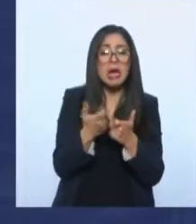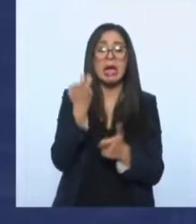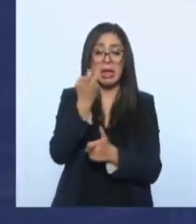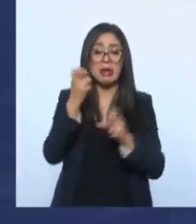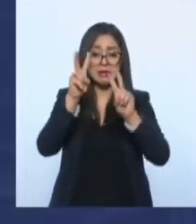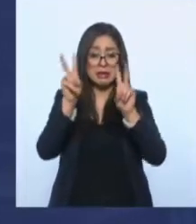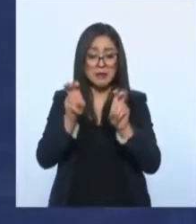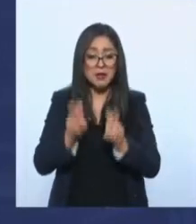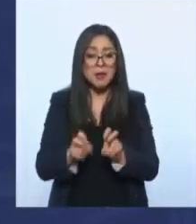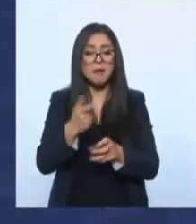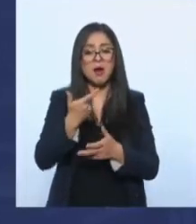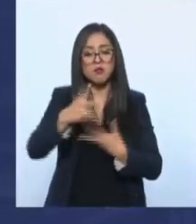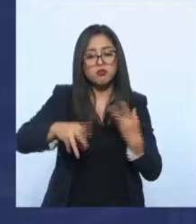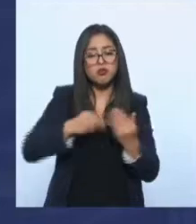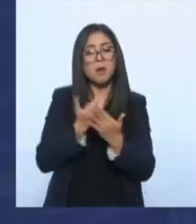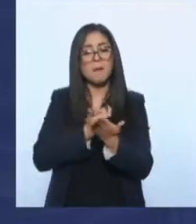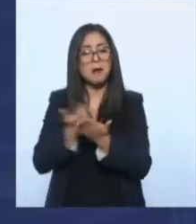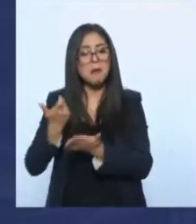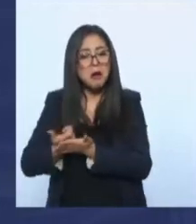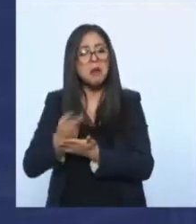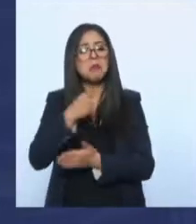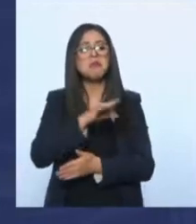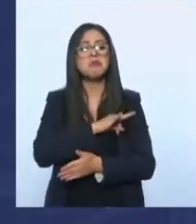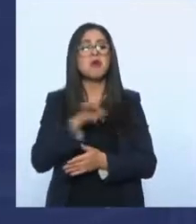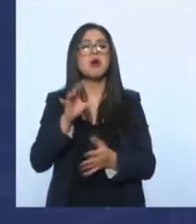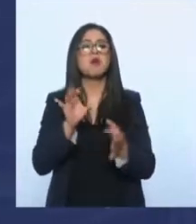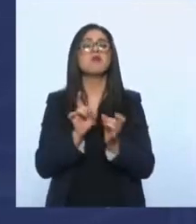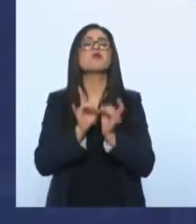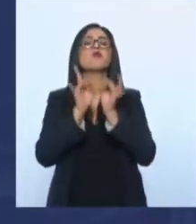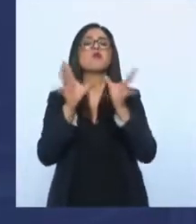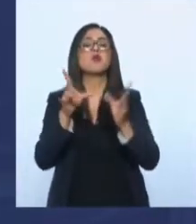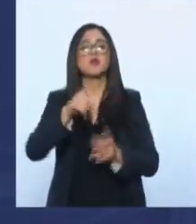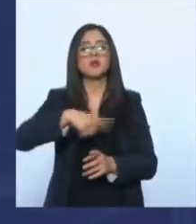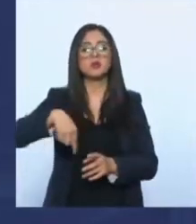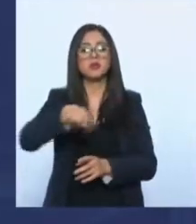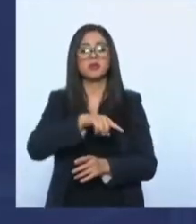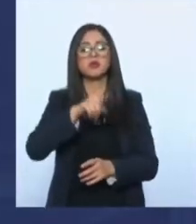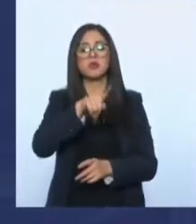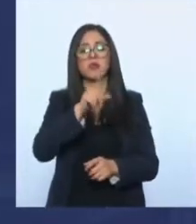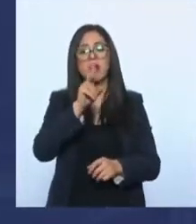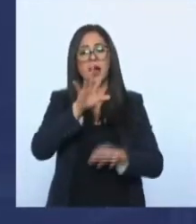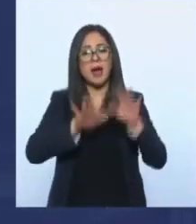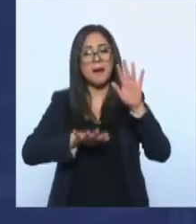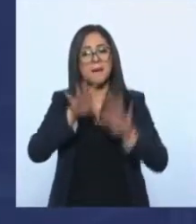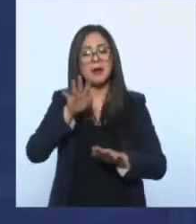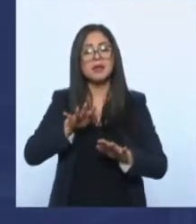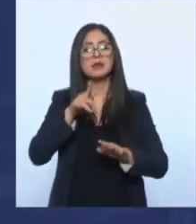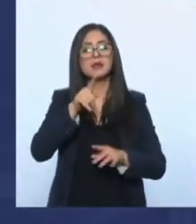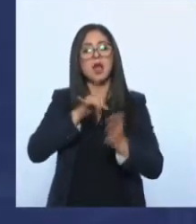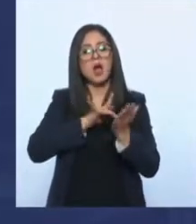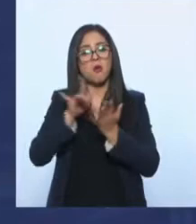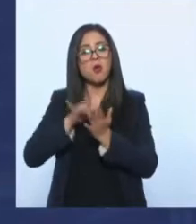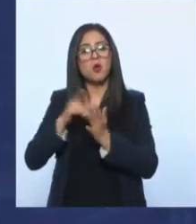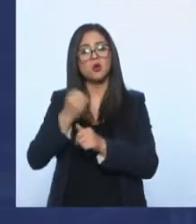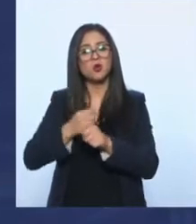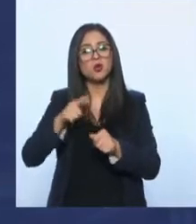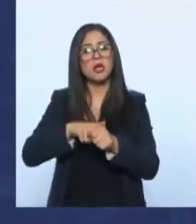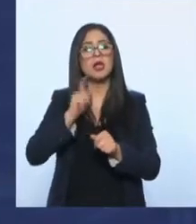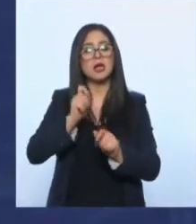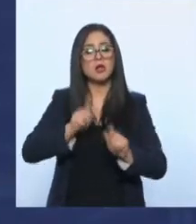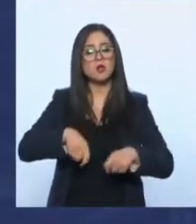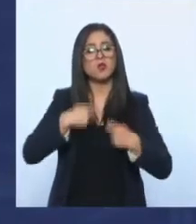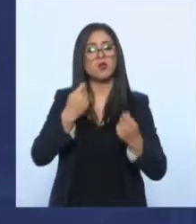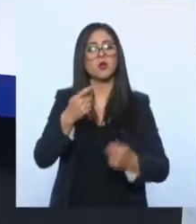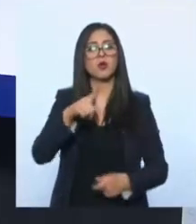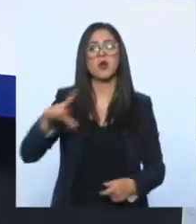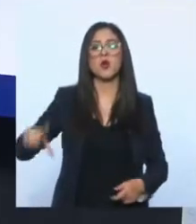temas en cuanto a contribuciones también pueden afectar en algún momento el otorgar este tipo de apoyos sociales por parte del gobierno. Bueno,